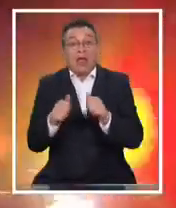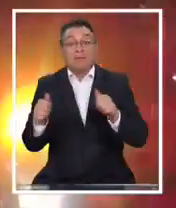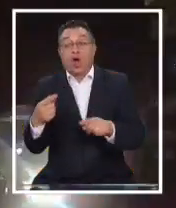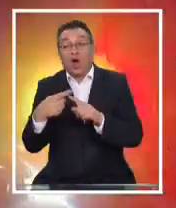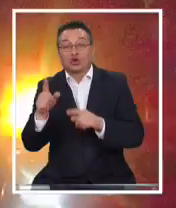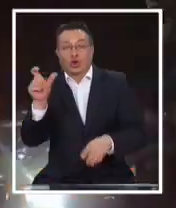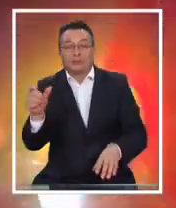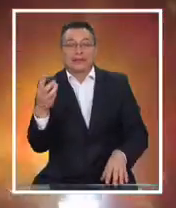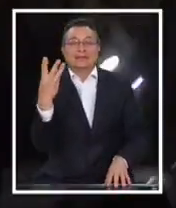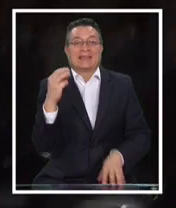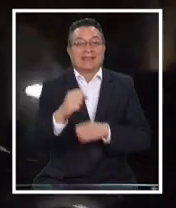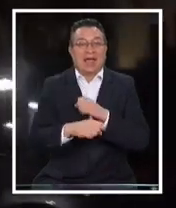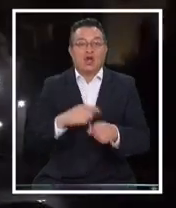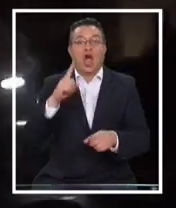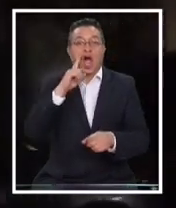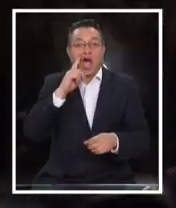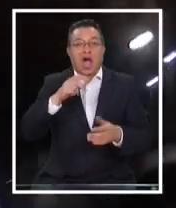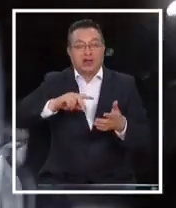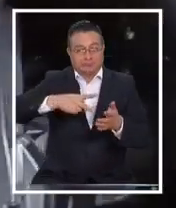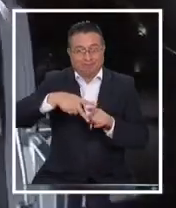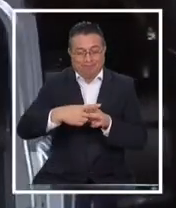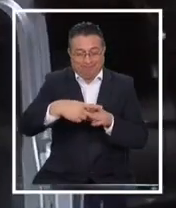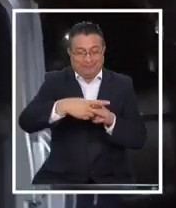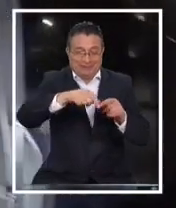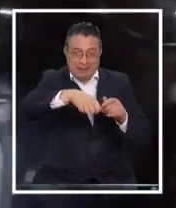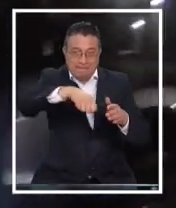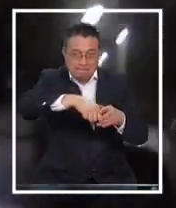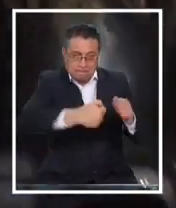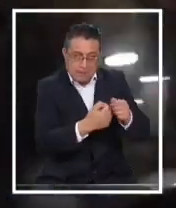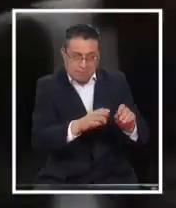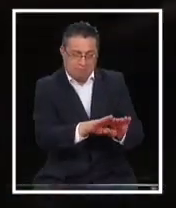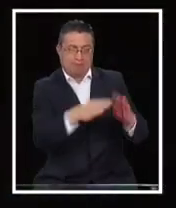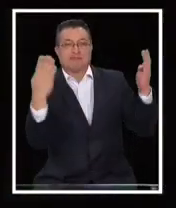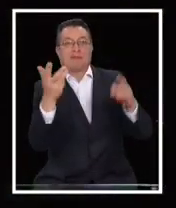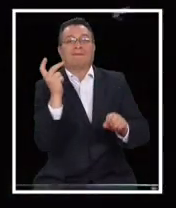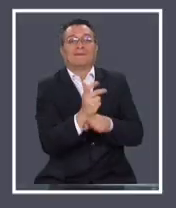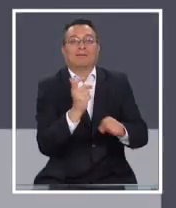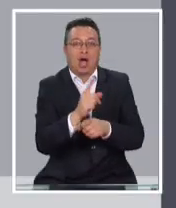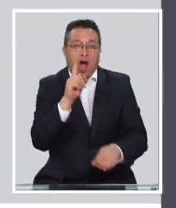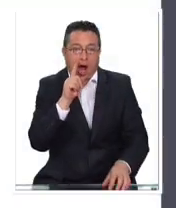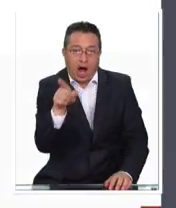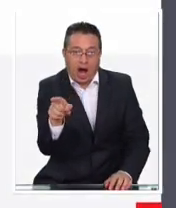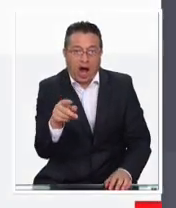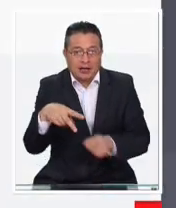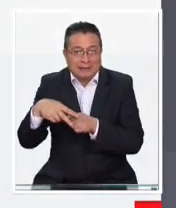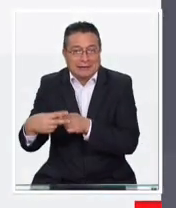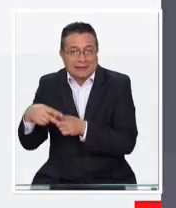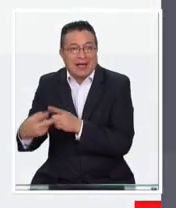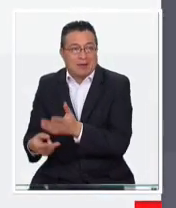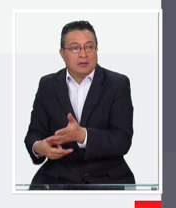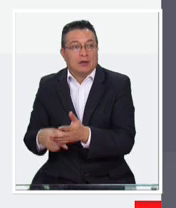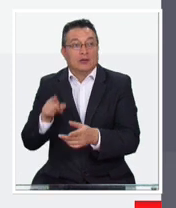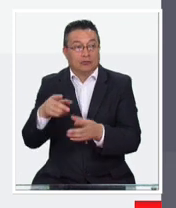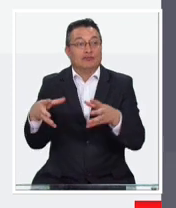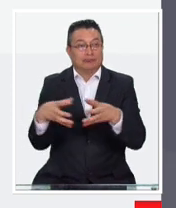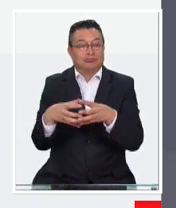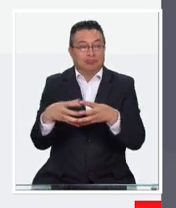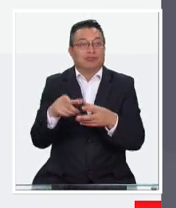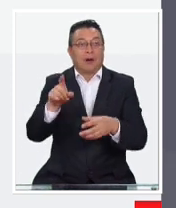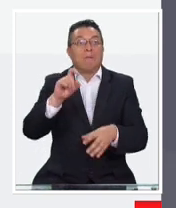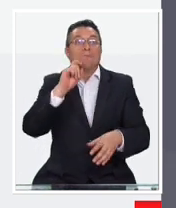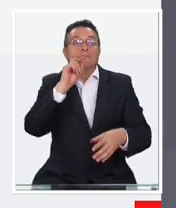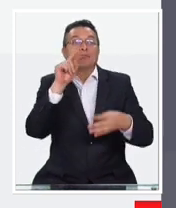de 30. Tenían herramientas propias para robar vehículos. Un grupo que calza con el perfil de este tipo